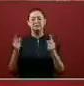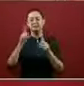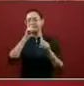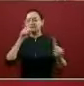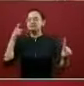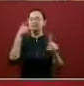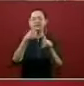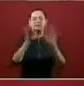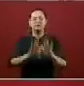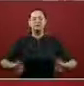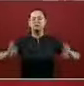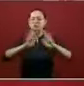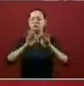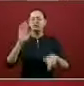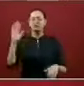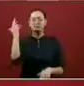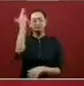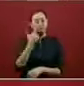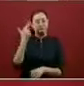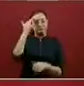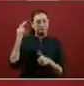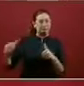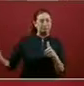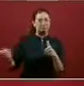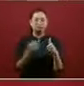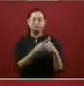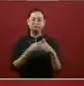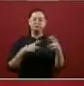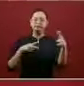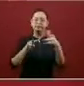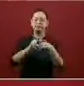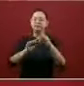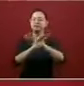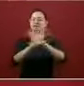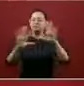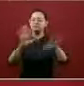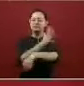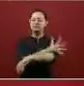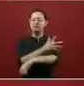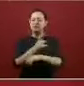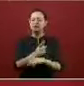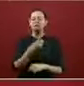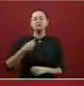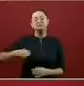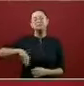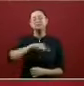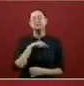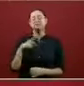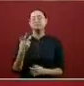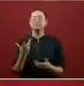prevalezca la transparencia, todo esto lo tenemos que hacer